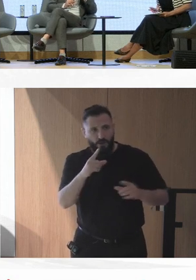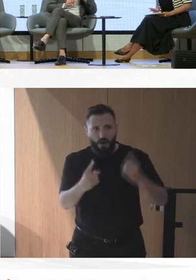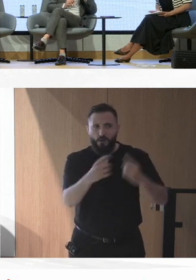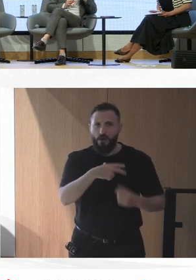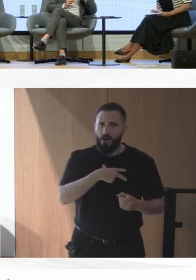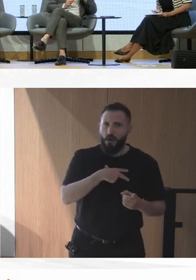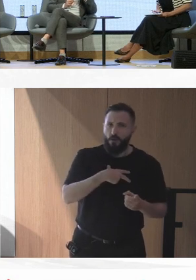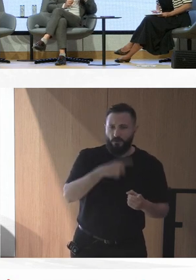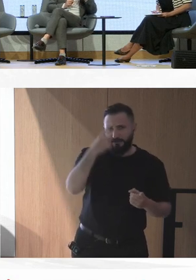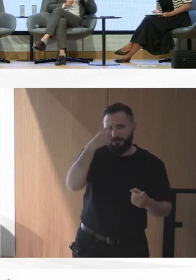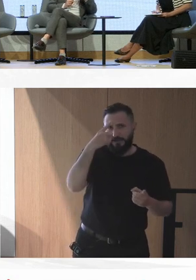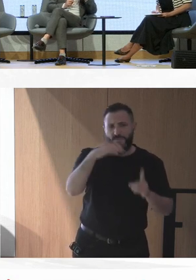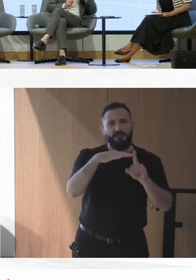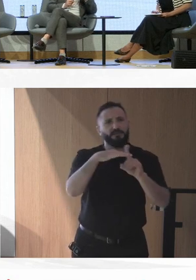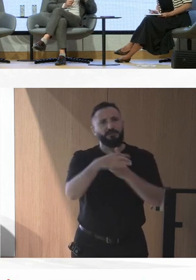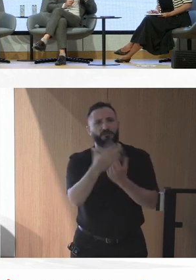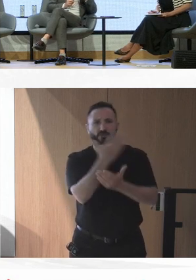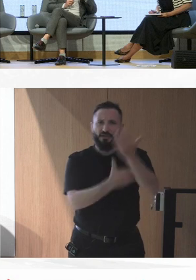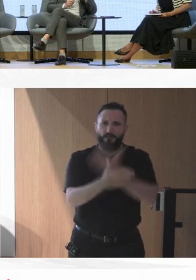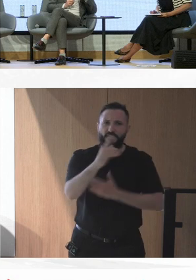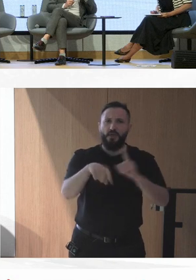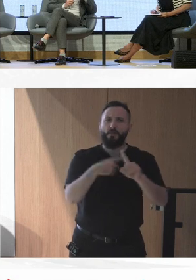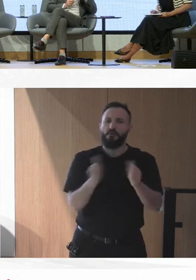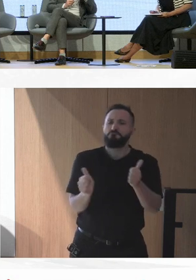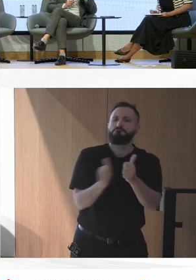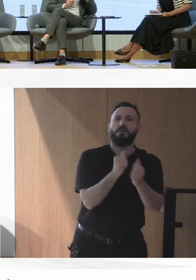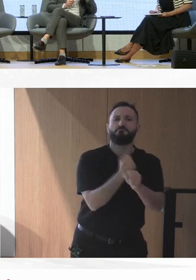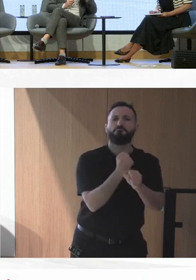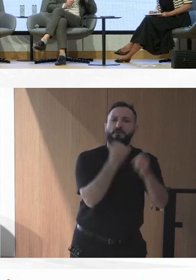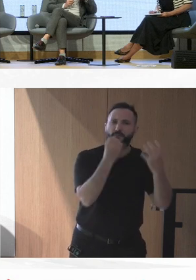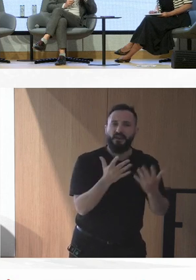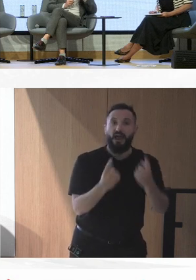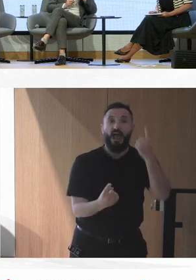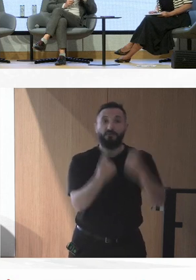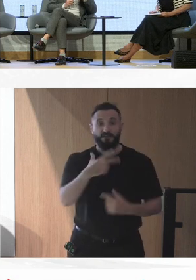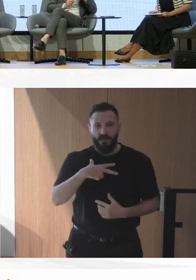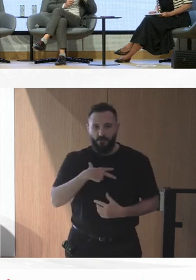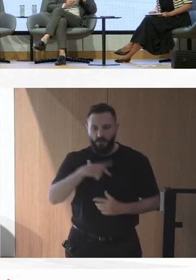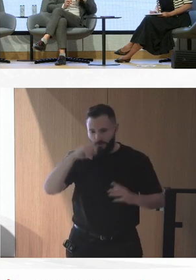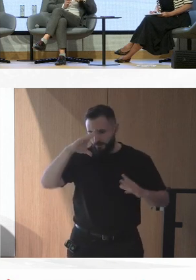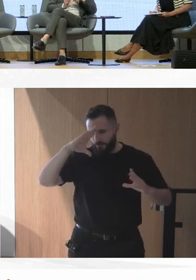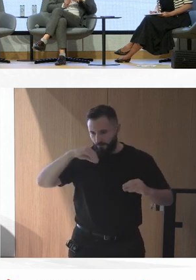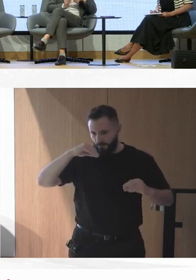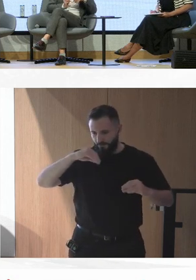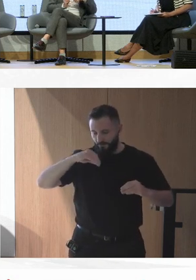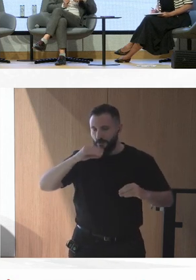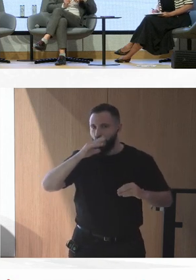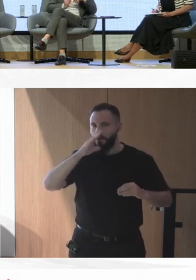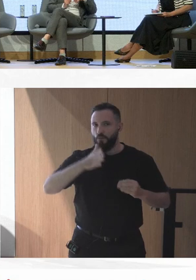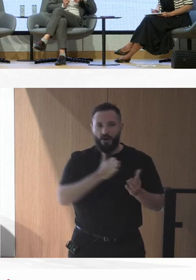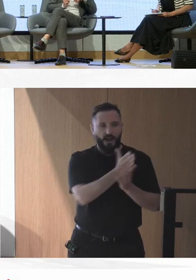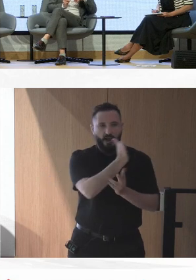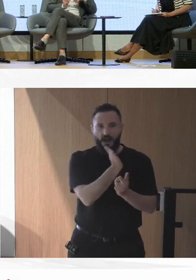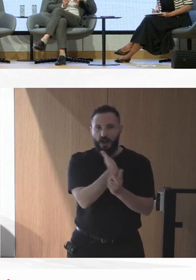de la discapacidad y que funcionan y trabajan bien con la gente con discapacidad se ven atascados porque las alternativas son